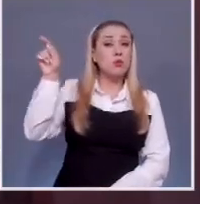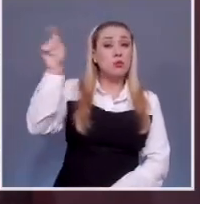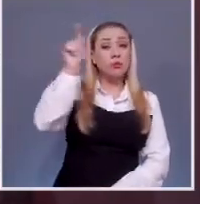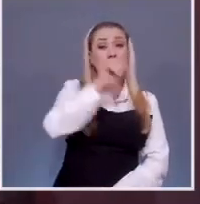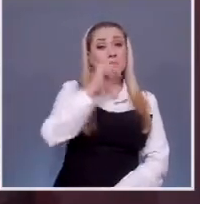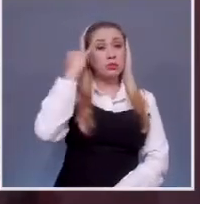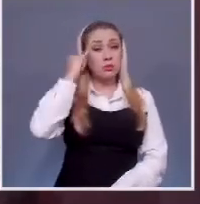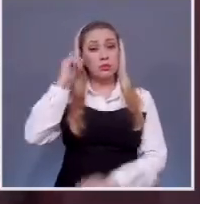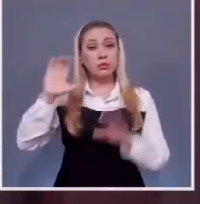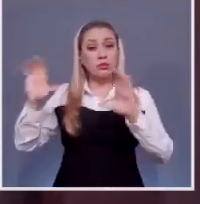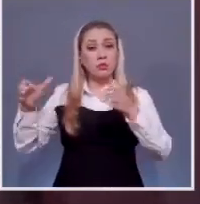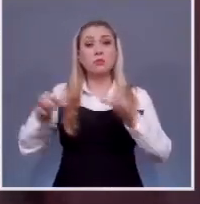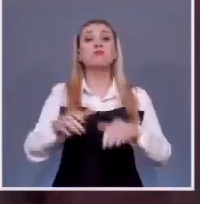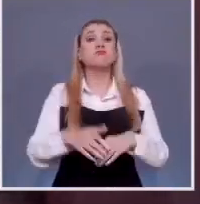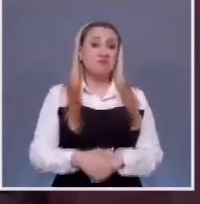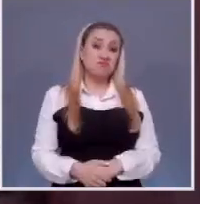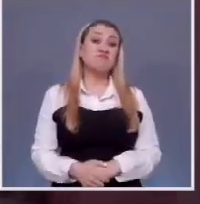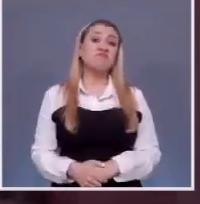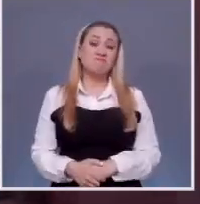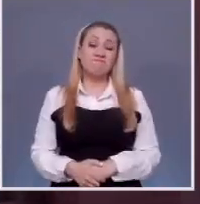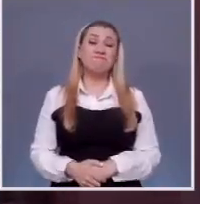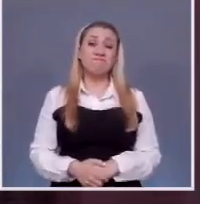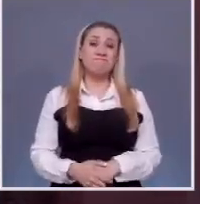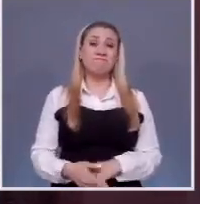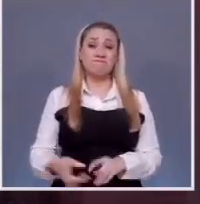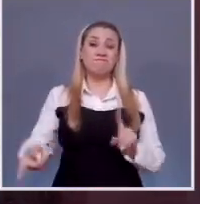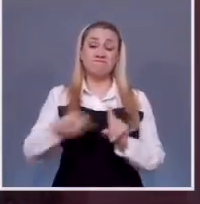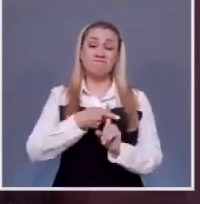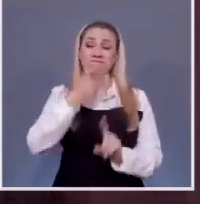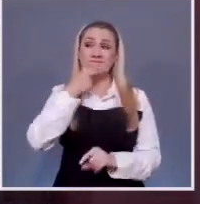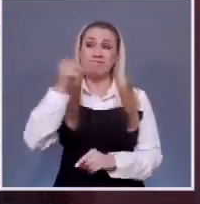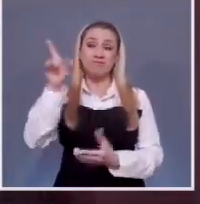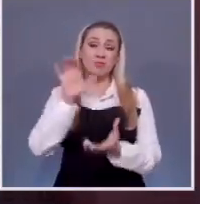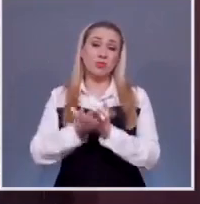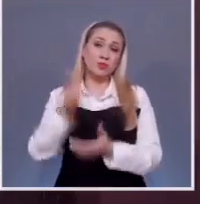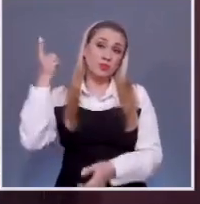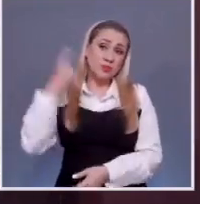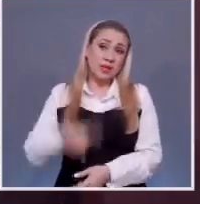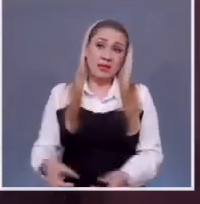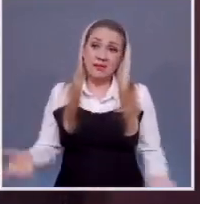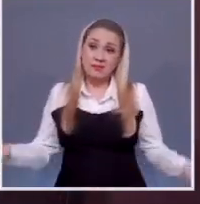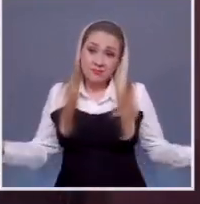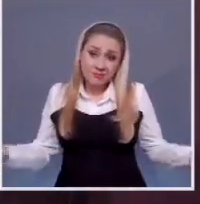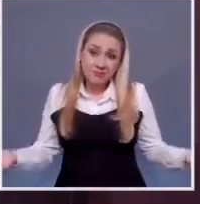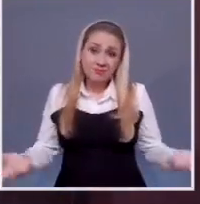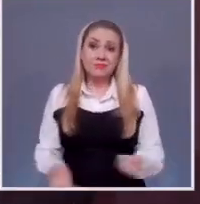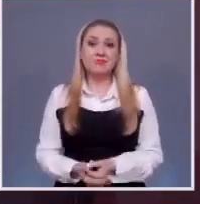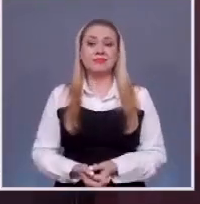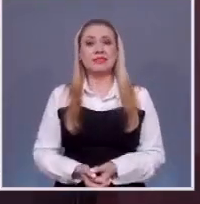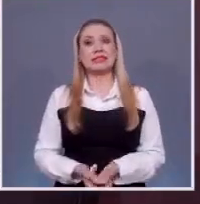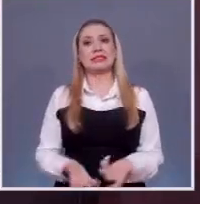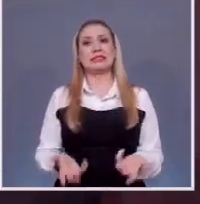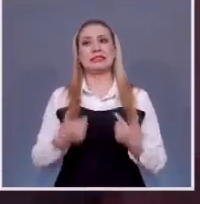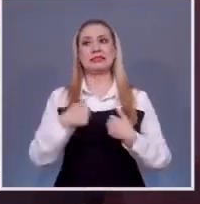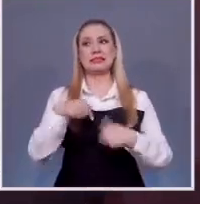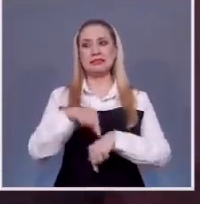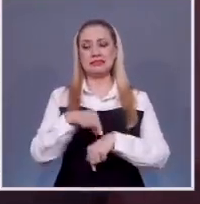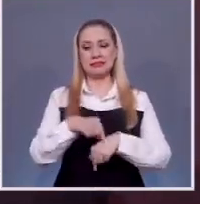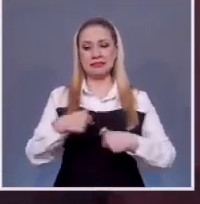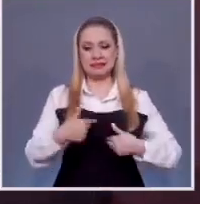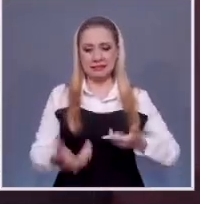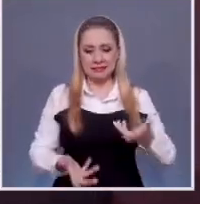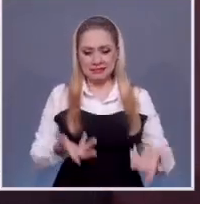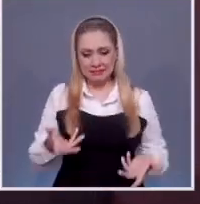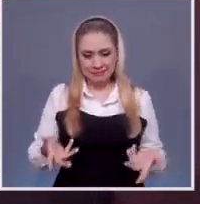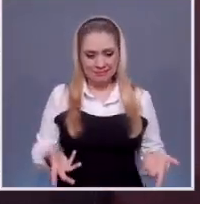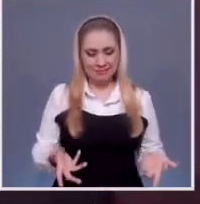cultural que se respeta. Entonces, esa es la parte a la que tenemos que enfrentarnos en los servicios de salud. ¿Cómo hacer un servicio de salud amigable que le